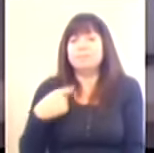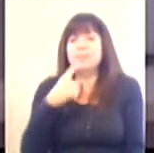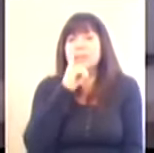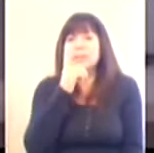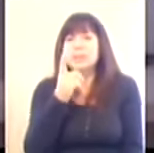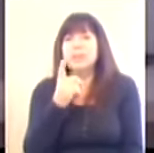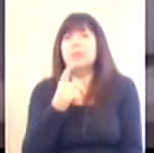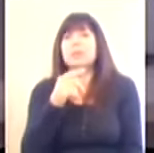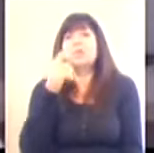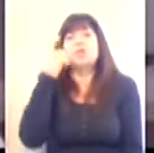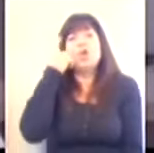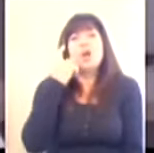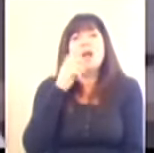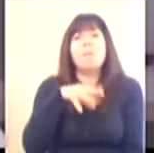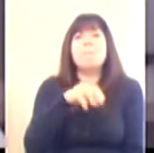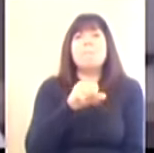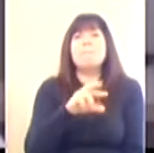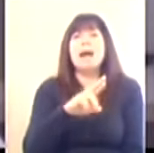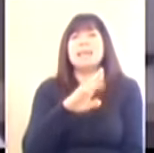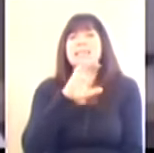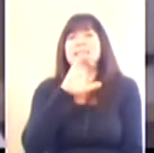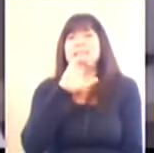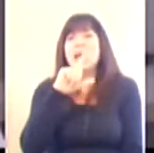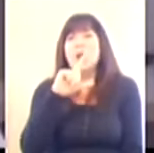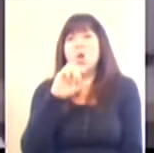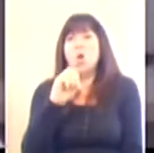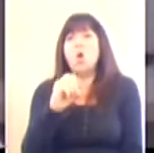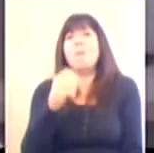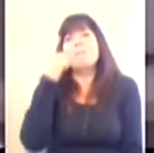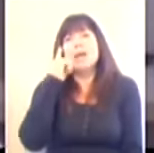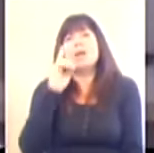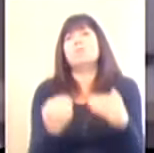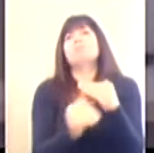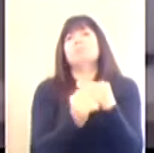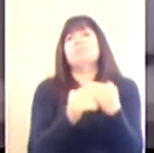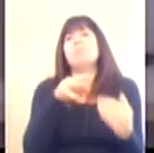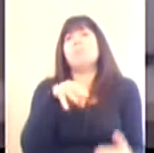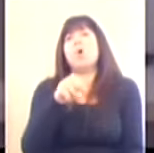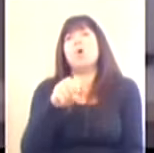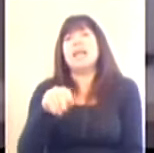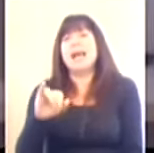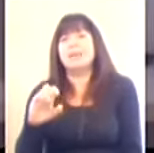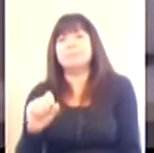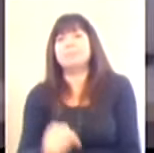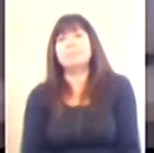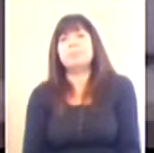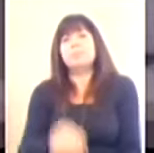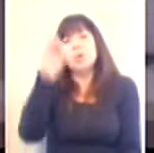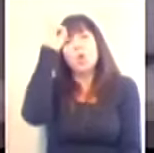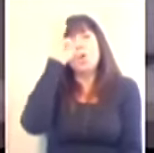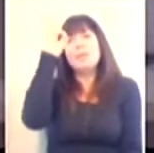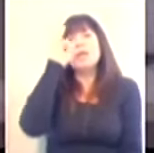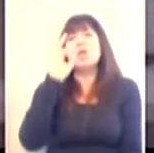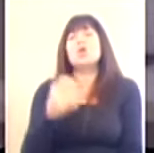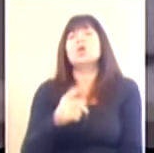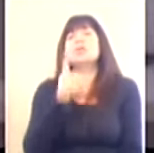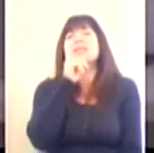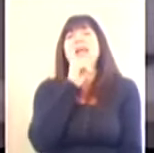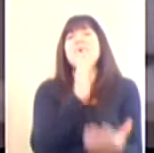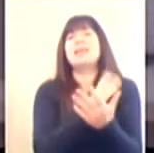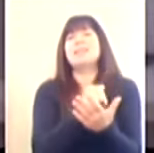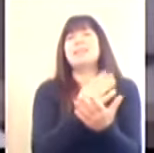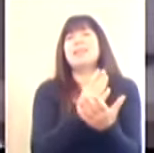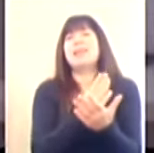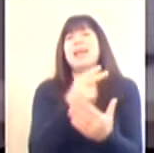para Marcelo Mena, pero creo probablemente Mónica también le puede complementar. ¿Qué opinión tienen sobre la estrategia de hidrógeno verde? Y